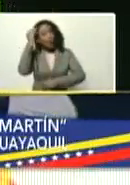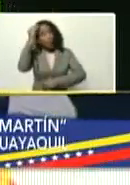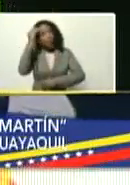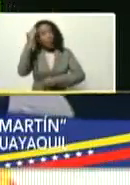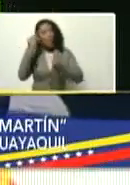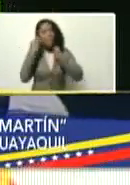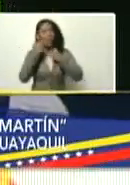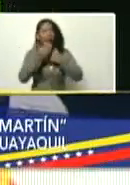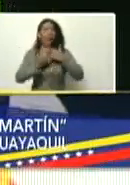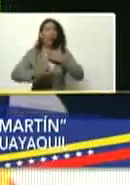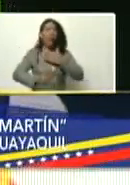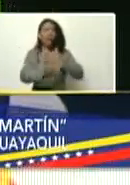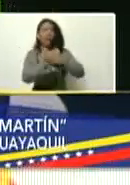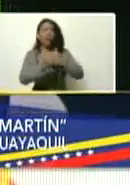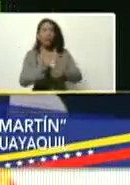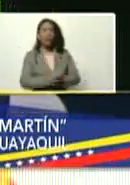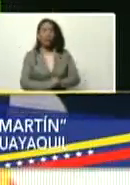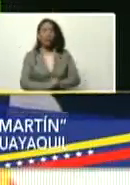para avanzar